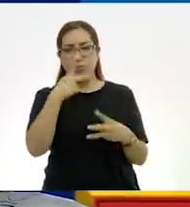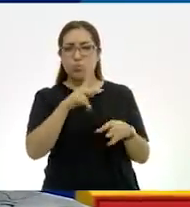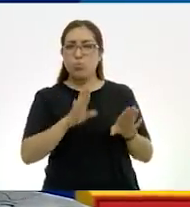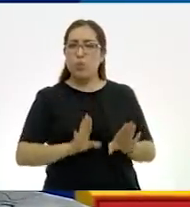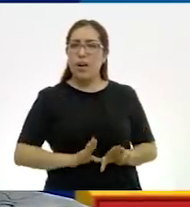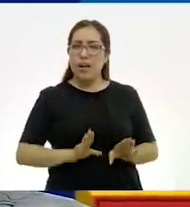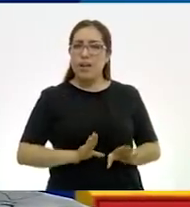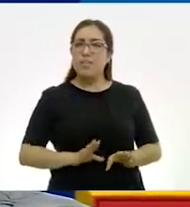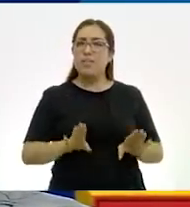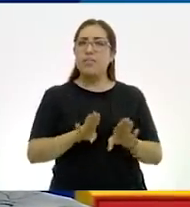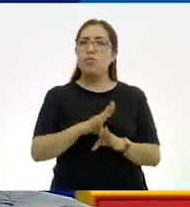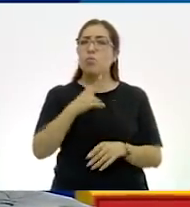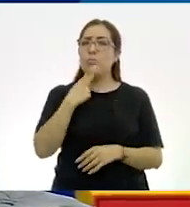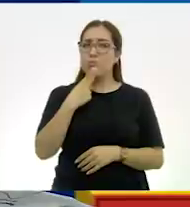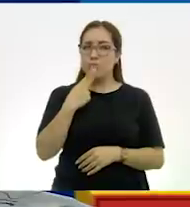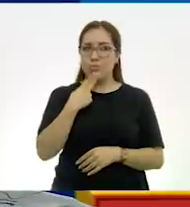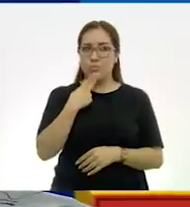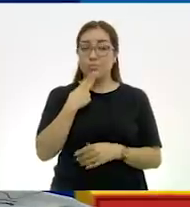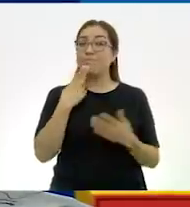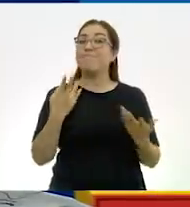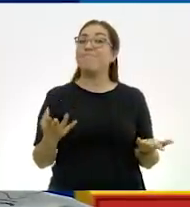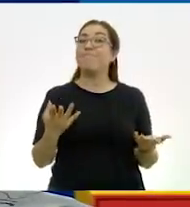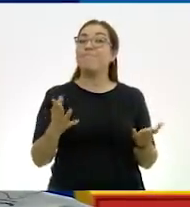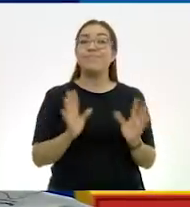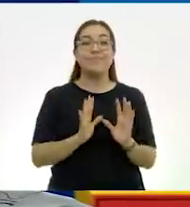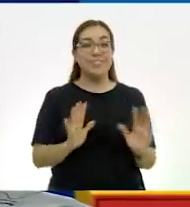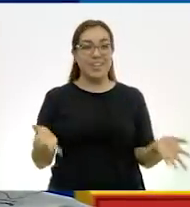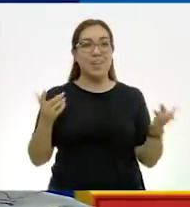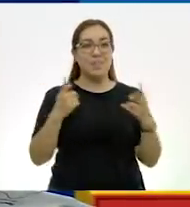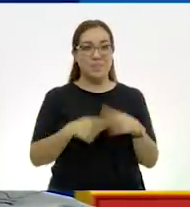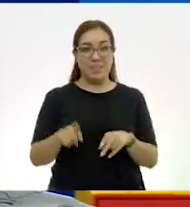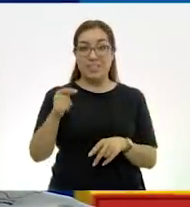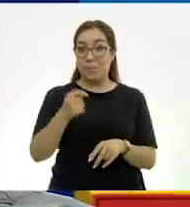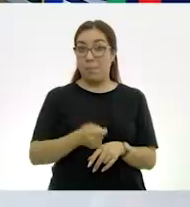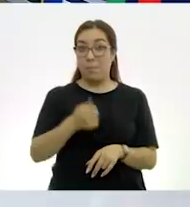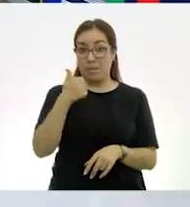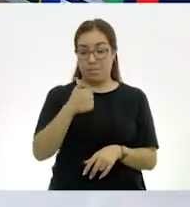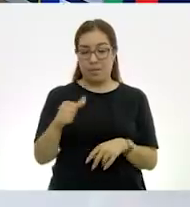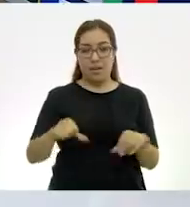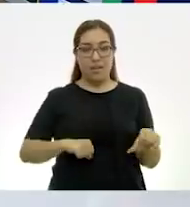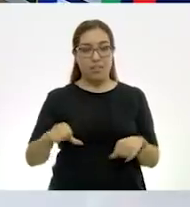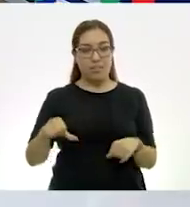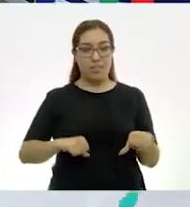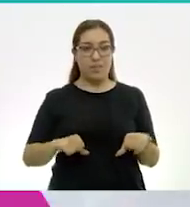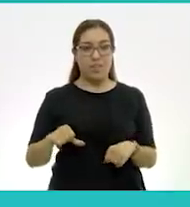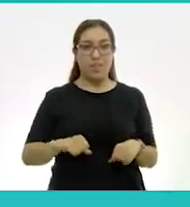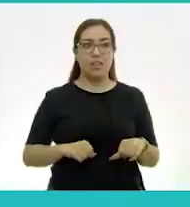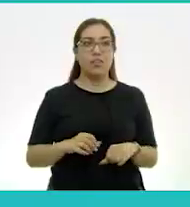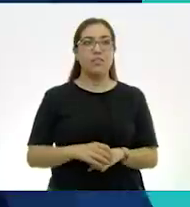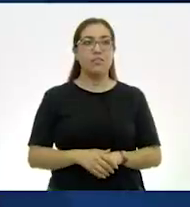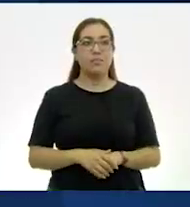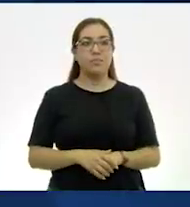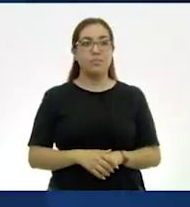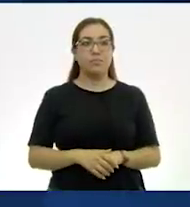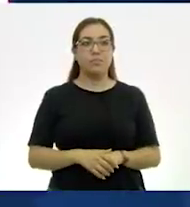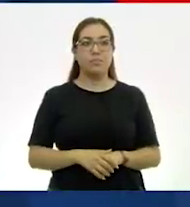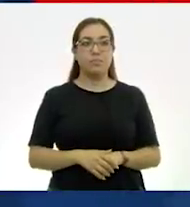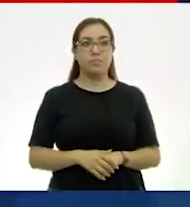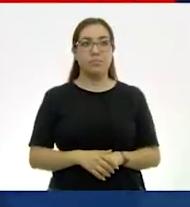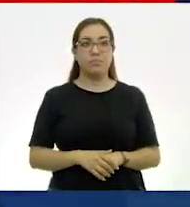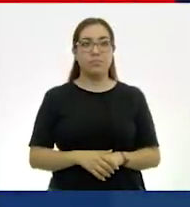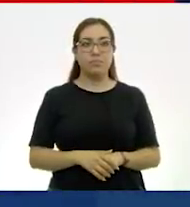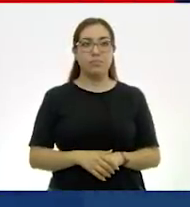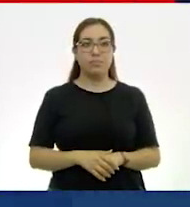su uso. Perfecto. Entonces vamos a pasar a realizar la primera actividad, Muy en la bien. cual vamos a permitir que todos ustedes también en